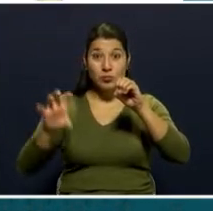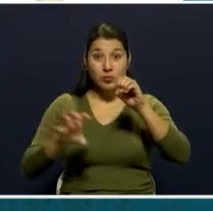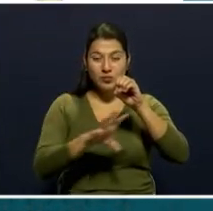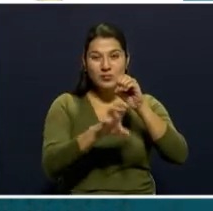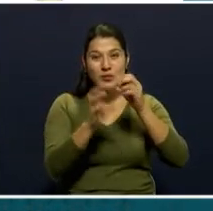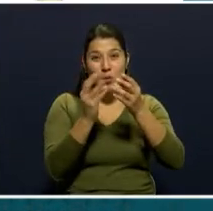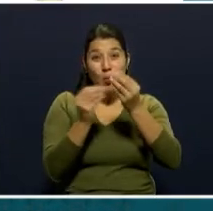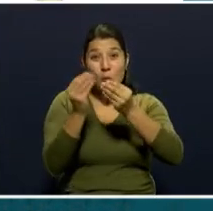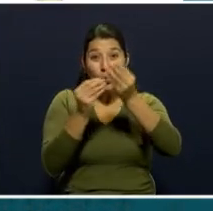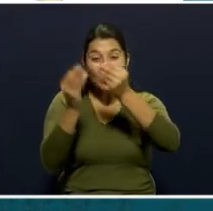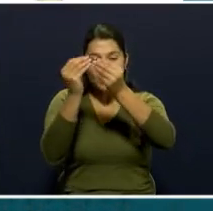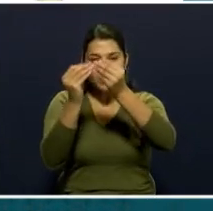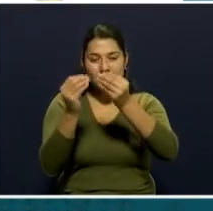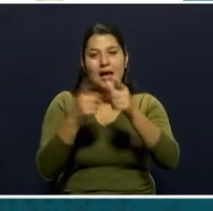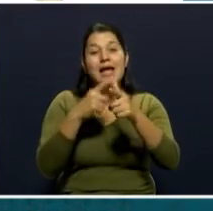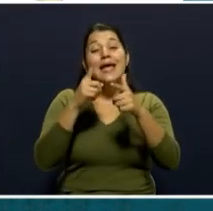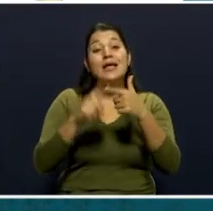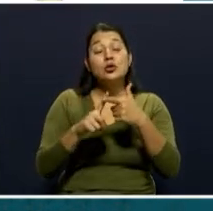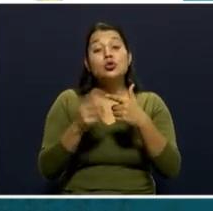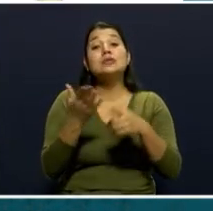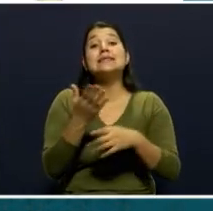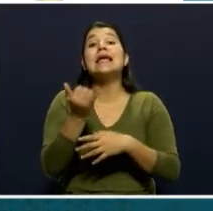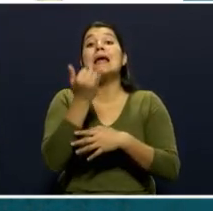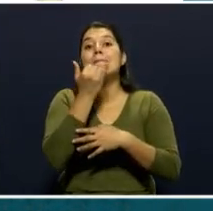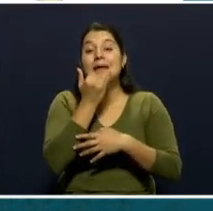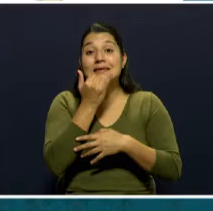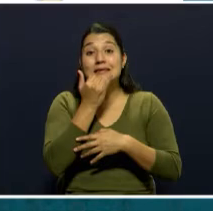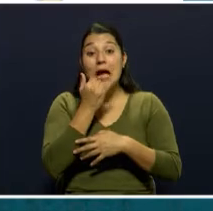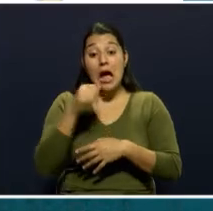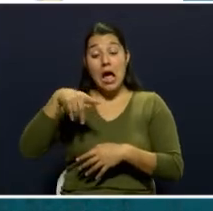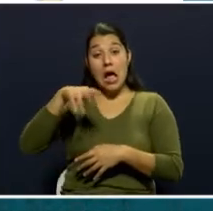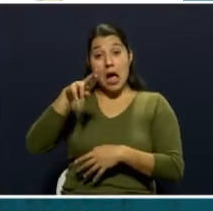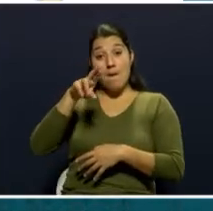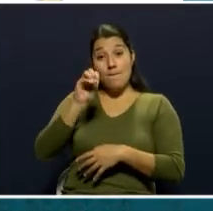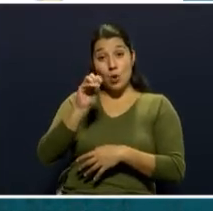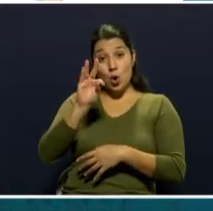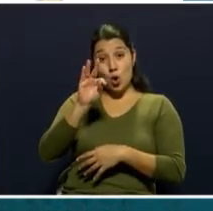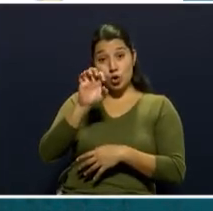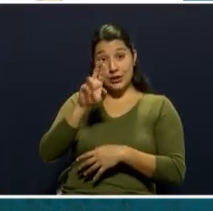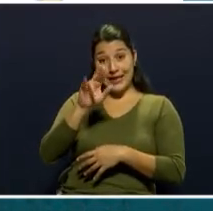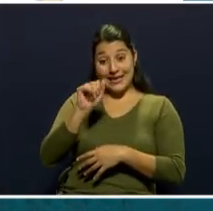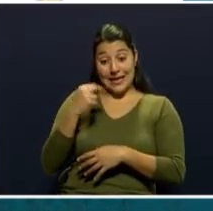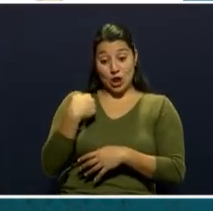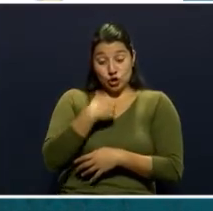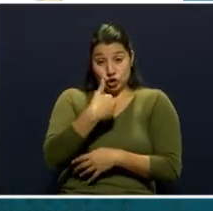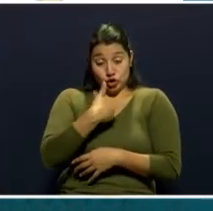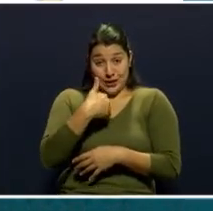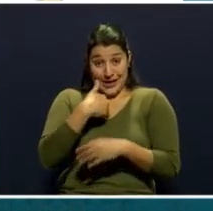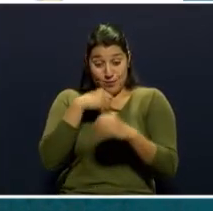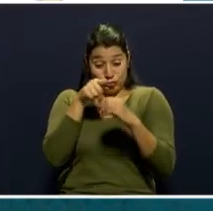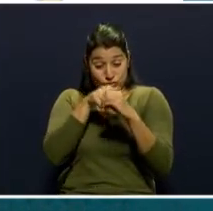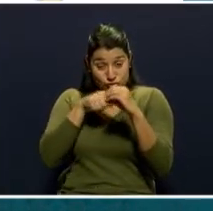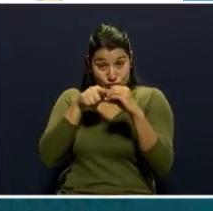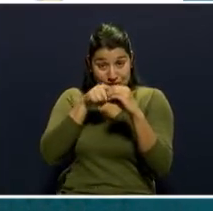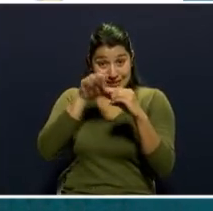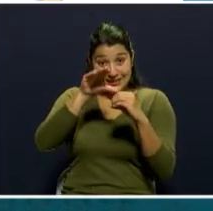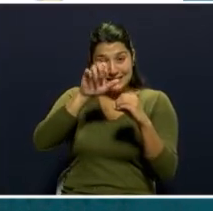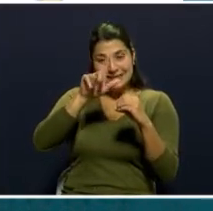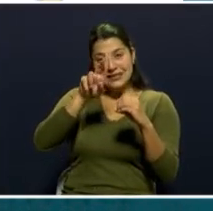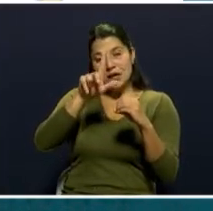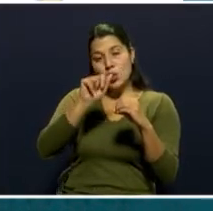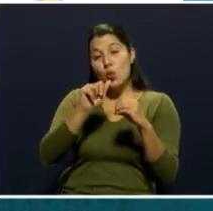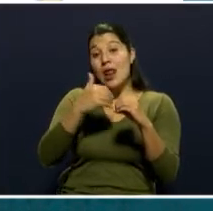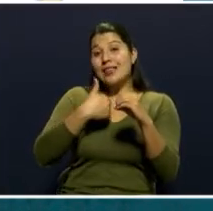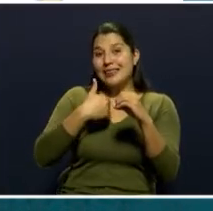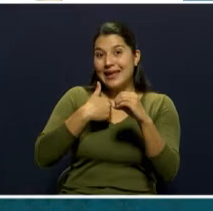¿qué sucede? Que las proteínas que nosotros tenemos se ponen a trabajar para el virus. Todo lo que tenemos dentro de la célula